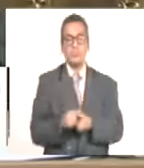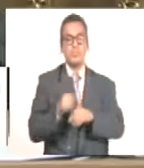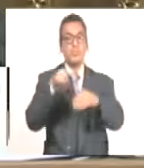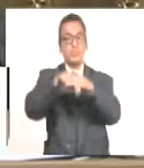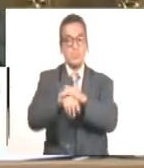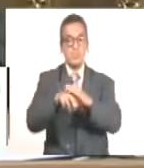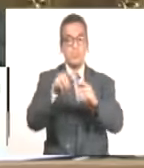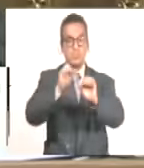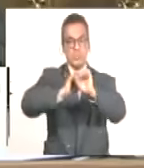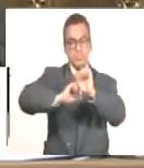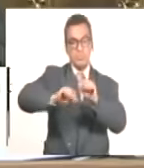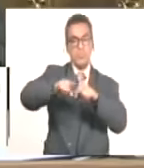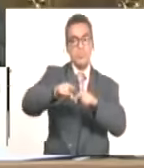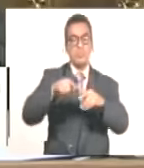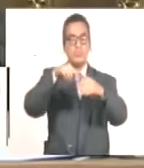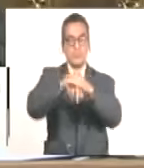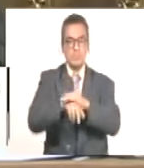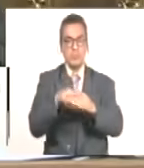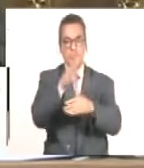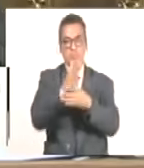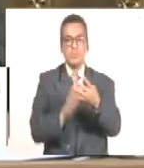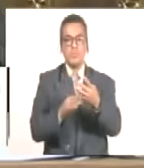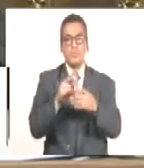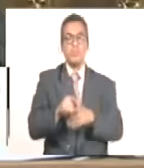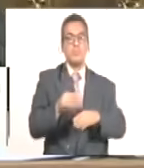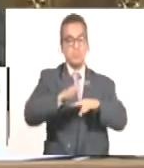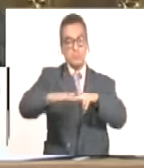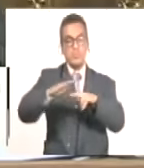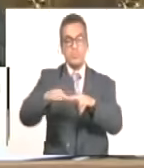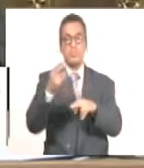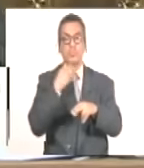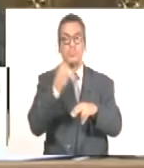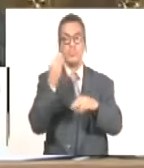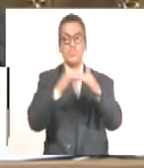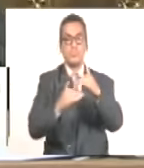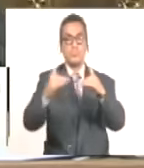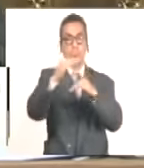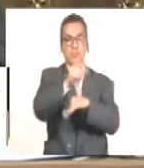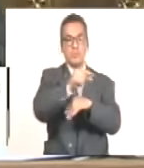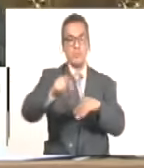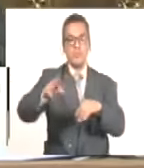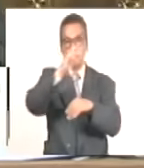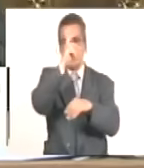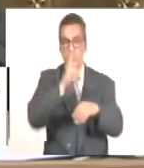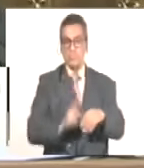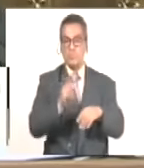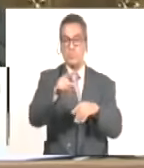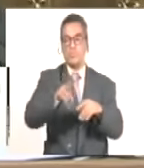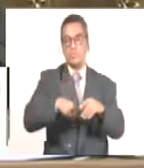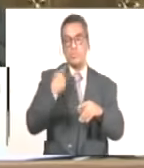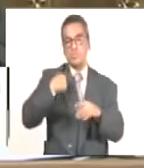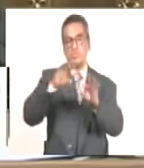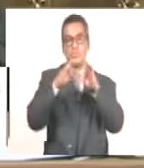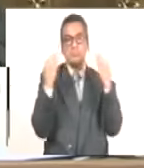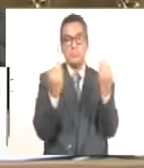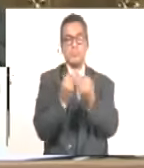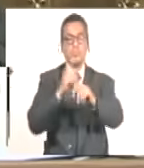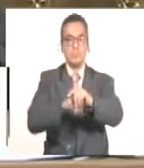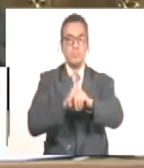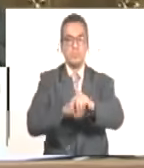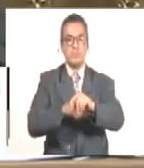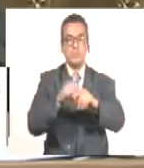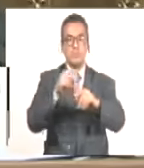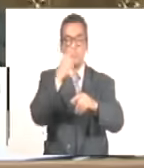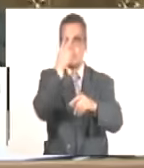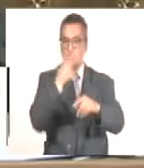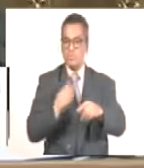incluida la discriminación interseccional, así como los niños, adolescentes, adultos mayores y personas con discapacidad que no posean familia, en situación de pobreza